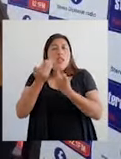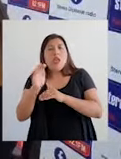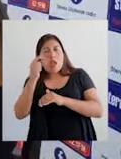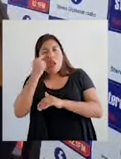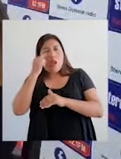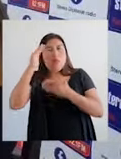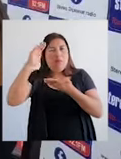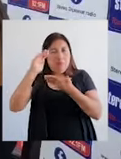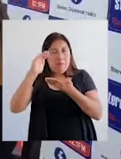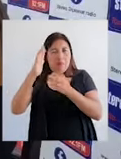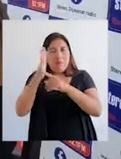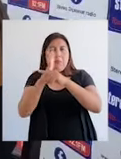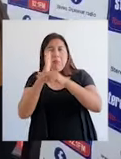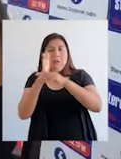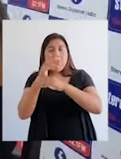media de la visión,